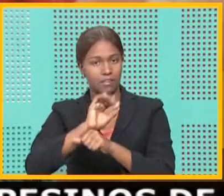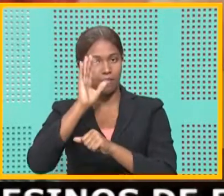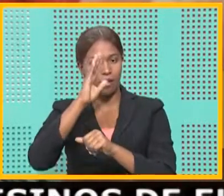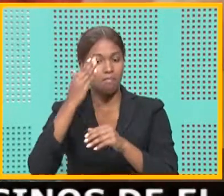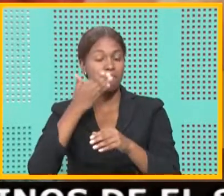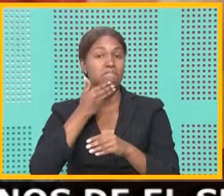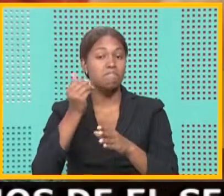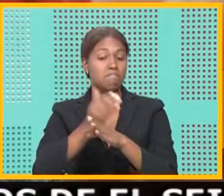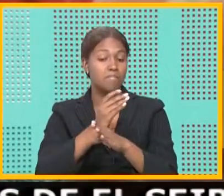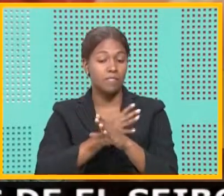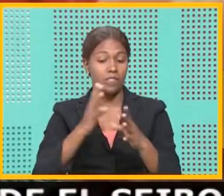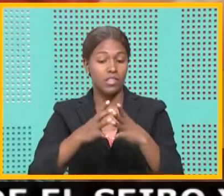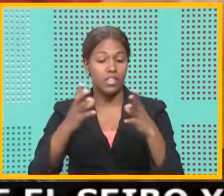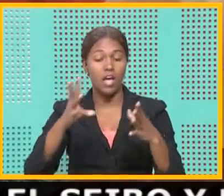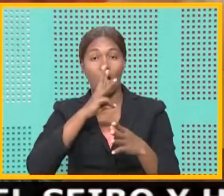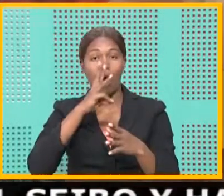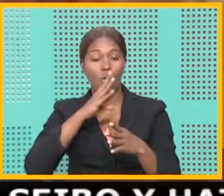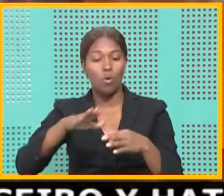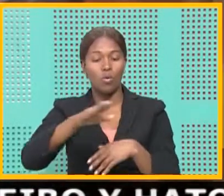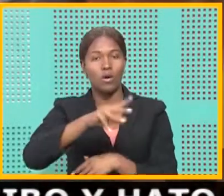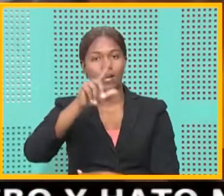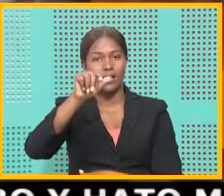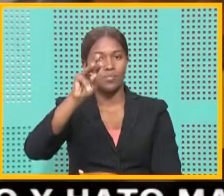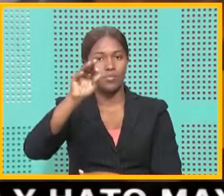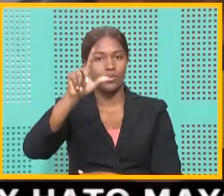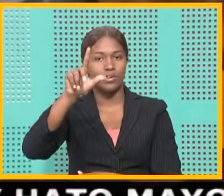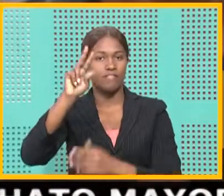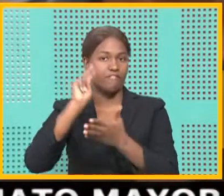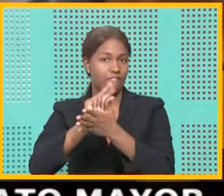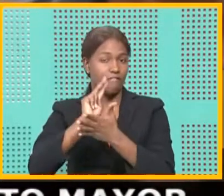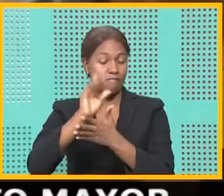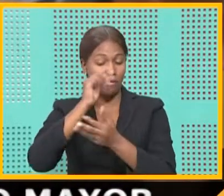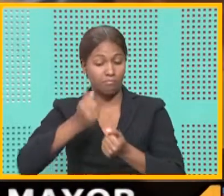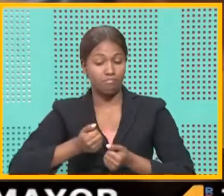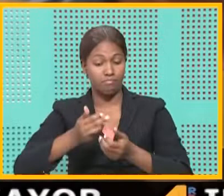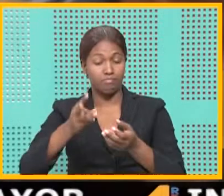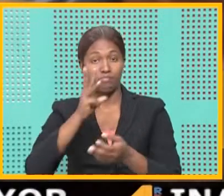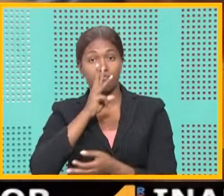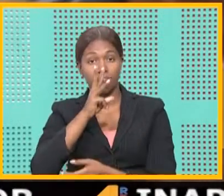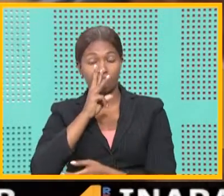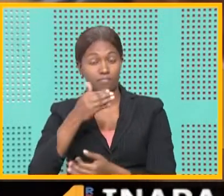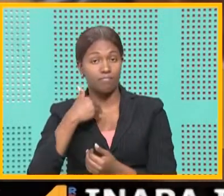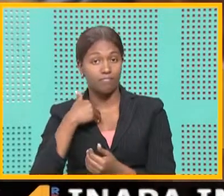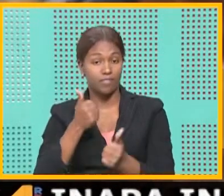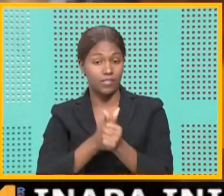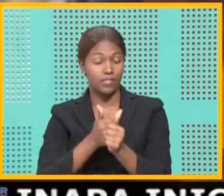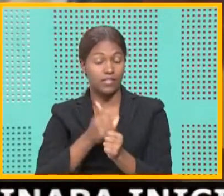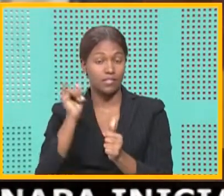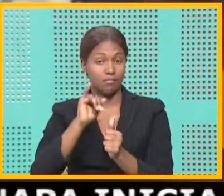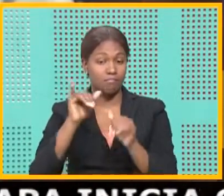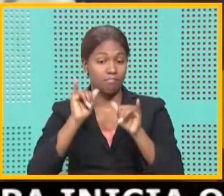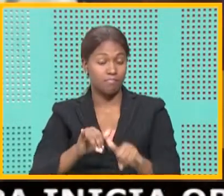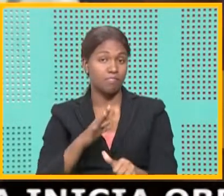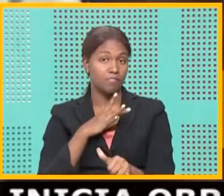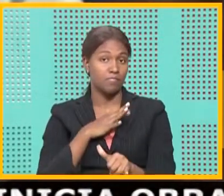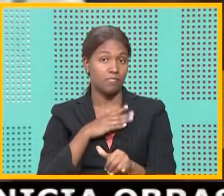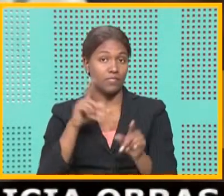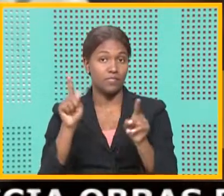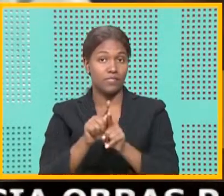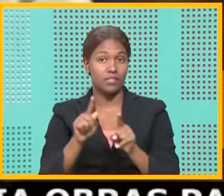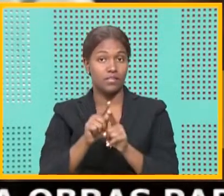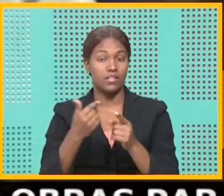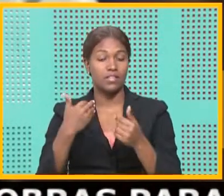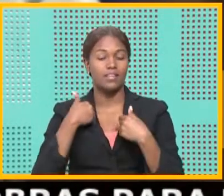acueducto múltiple El Limonal La Vega, que dotará de un sistema de abastecimiento de agua potable estable también a